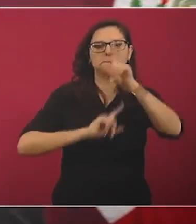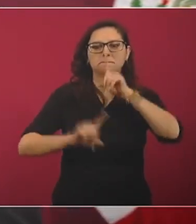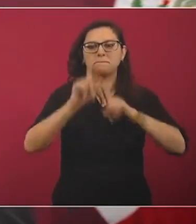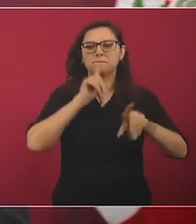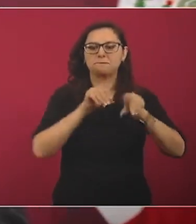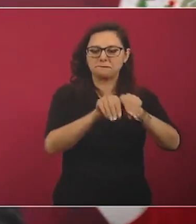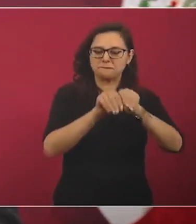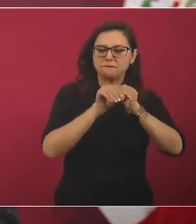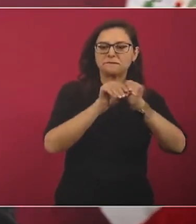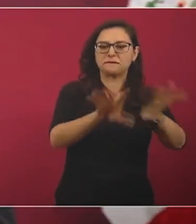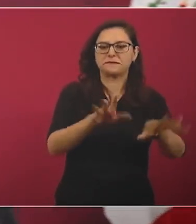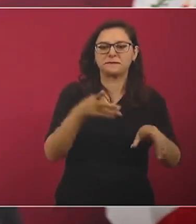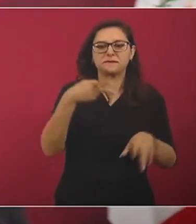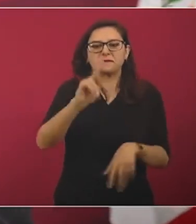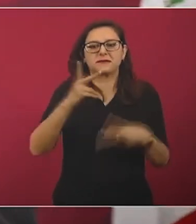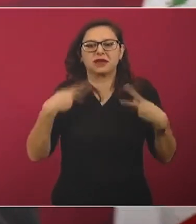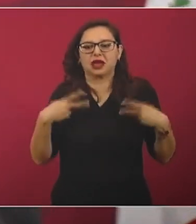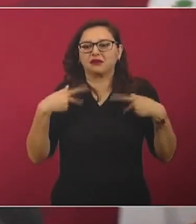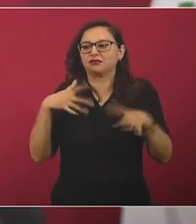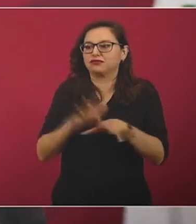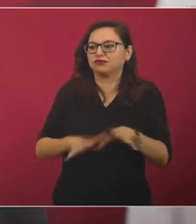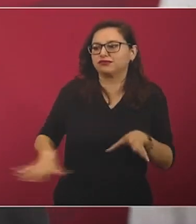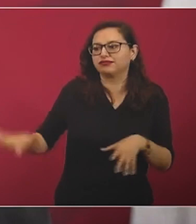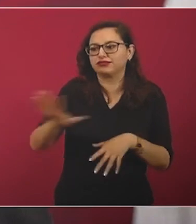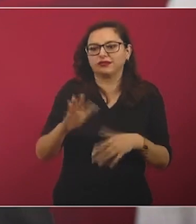ciudadana en favor del cambio.